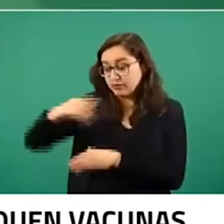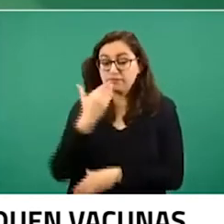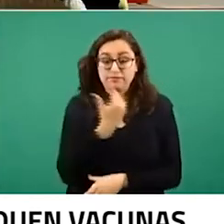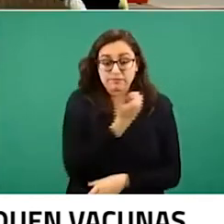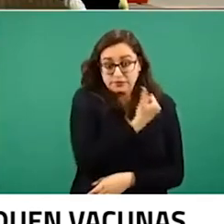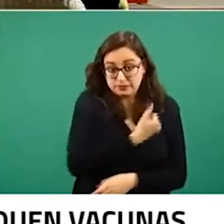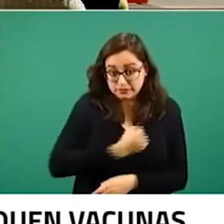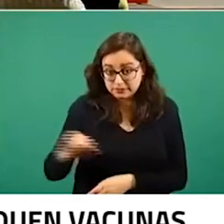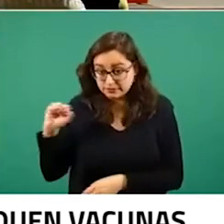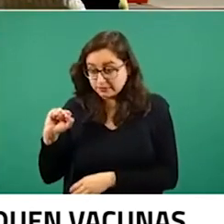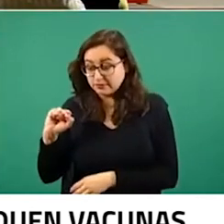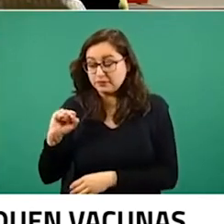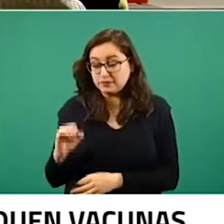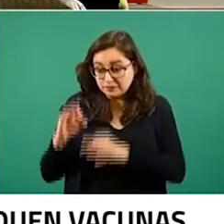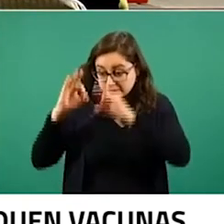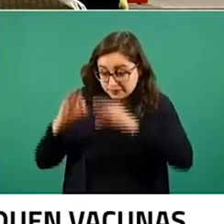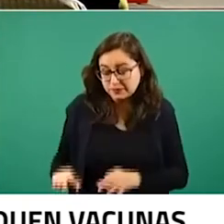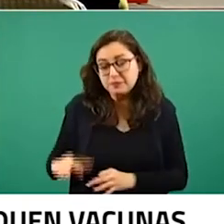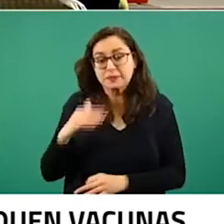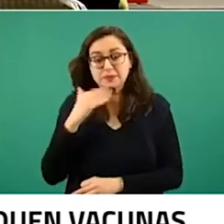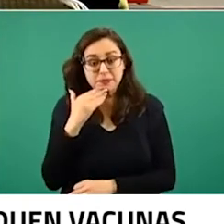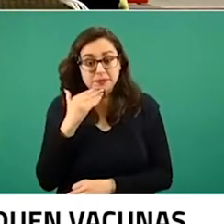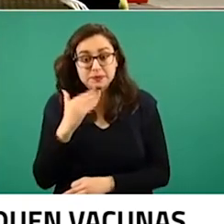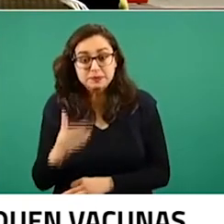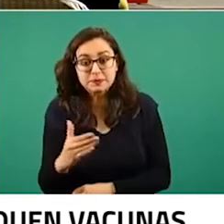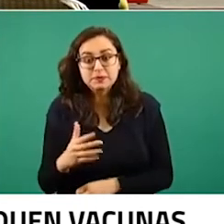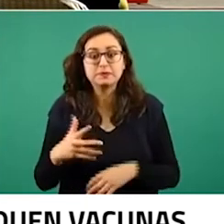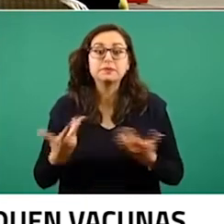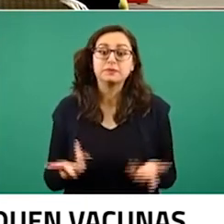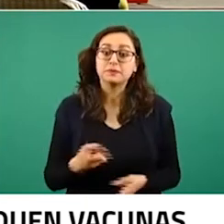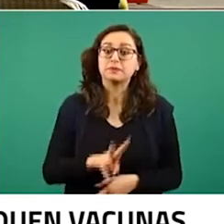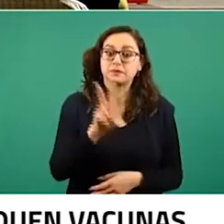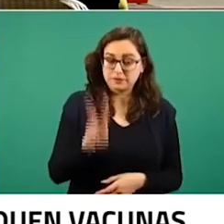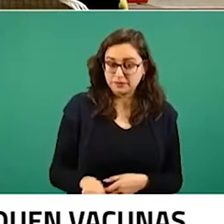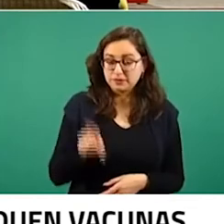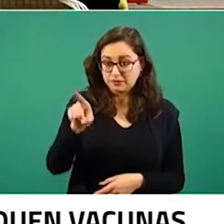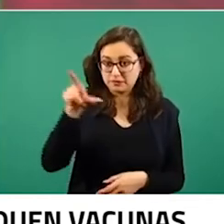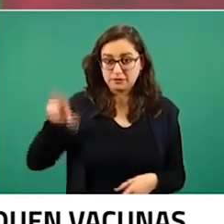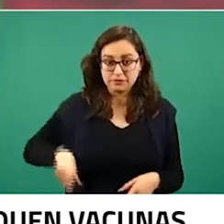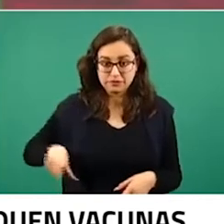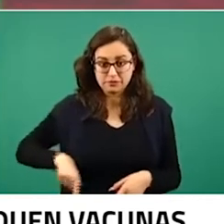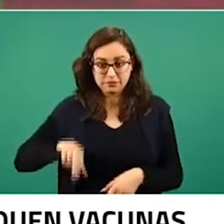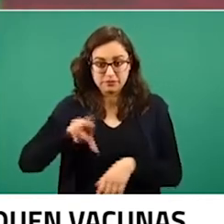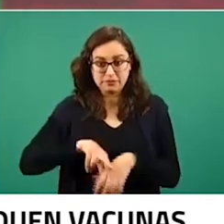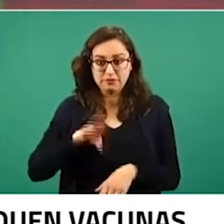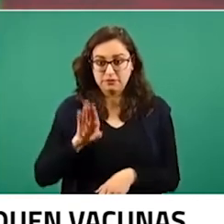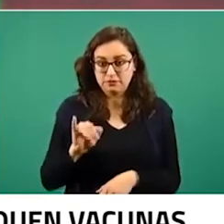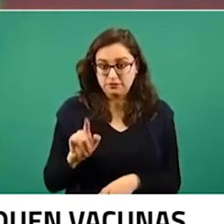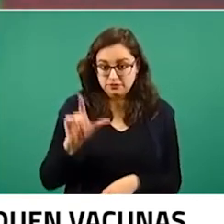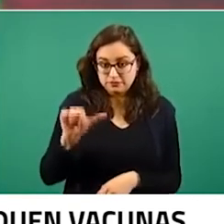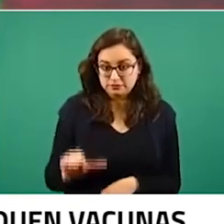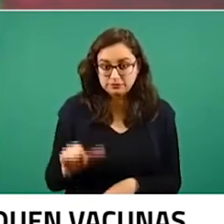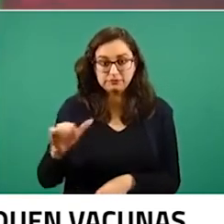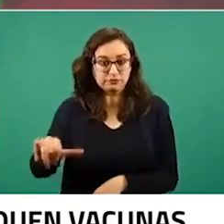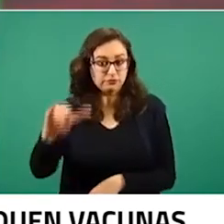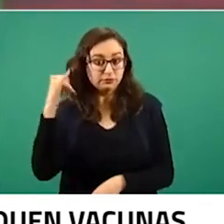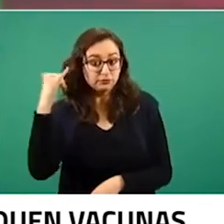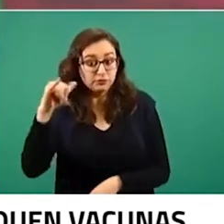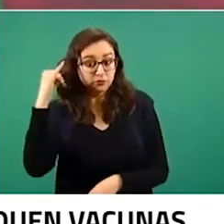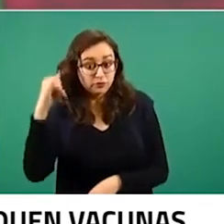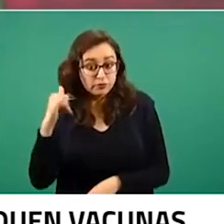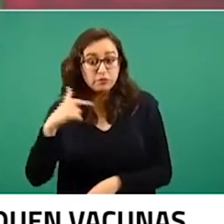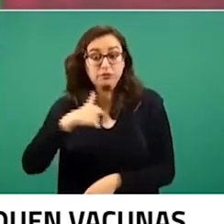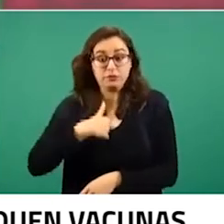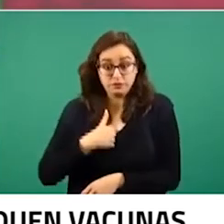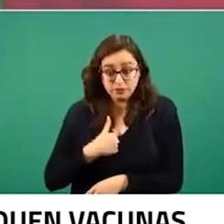insisto, con todo el respeto que me merece, además me parece una persona muy agradable, el gobernador Vila de Yucatán, le dije desde el punto de